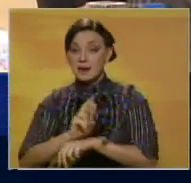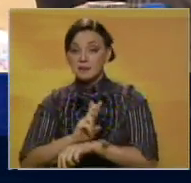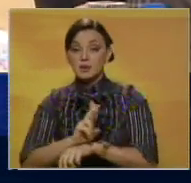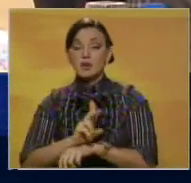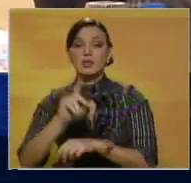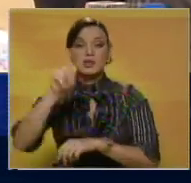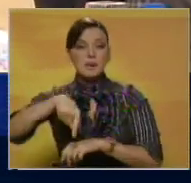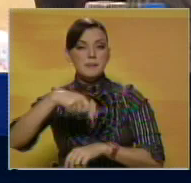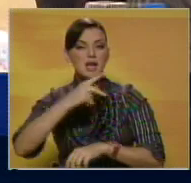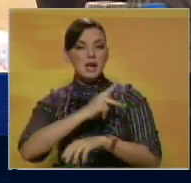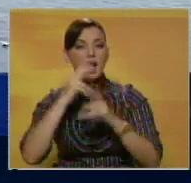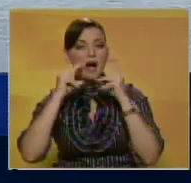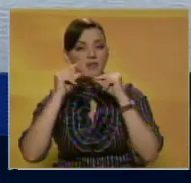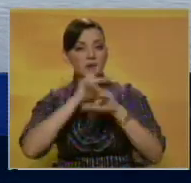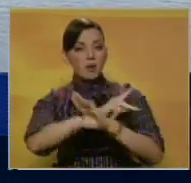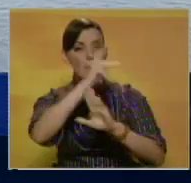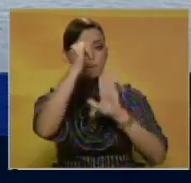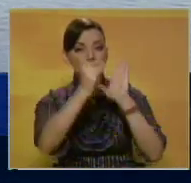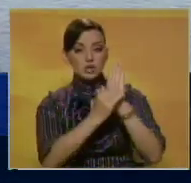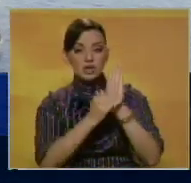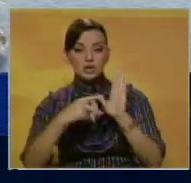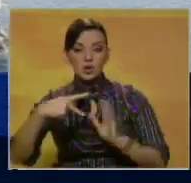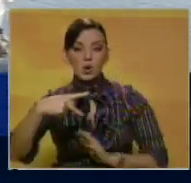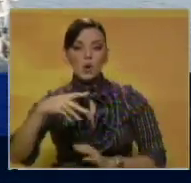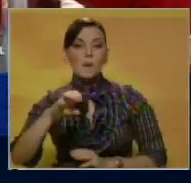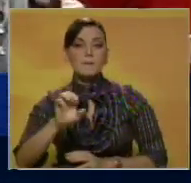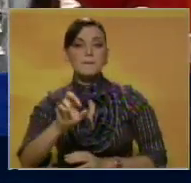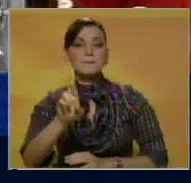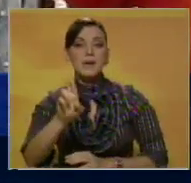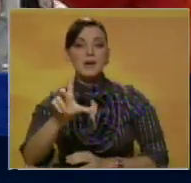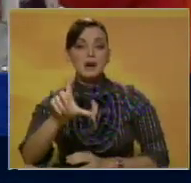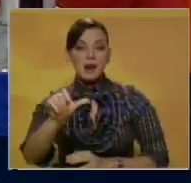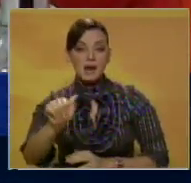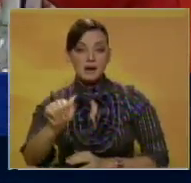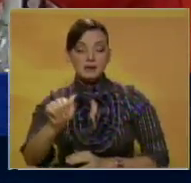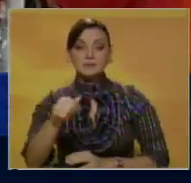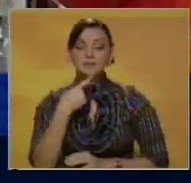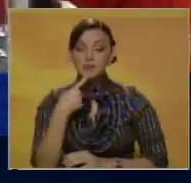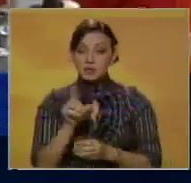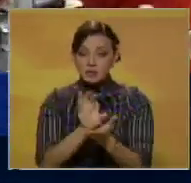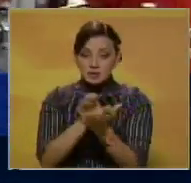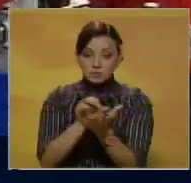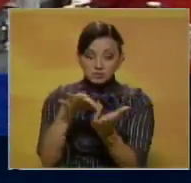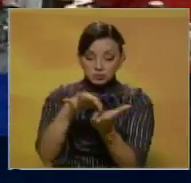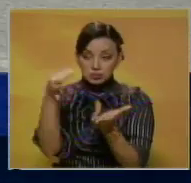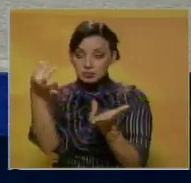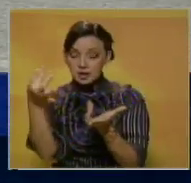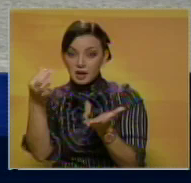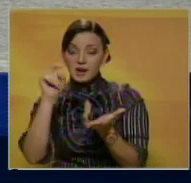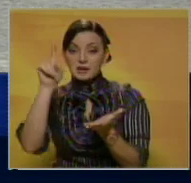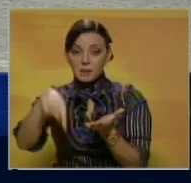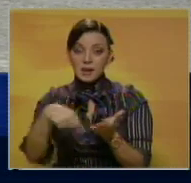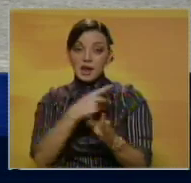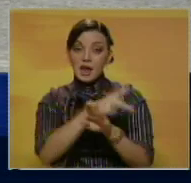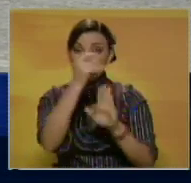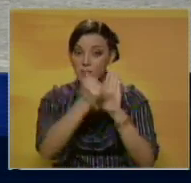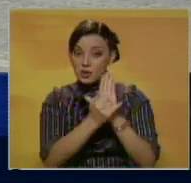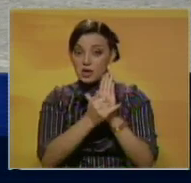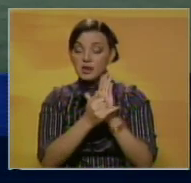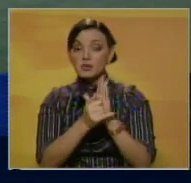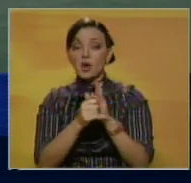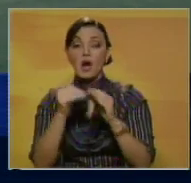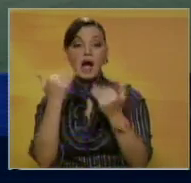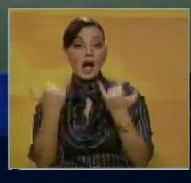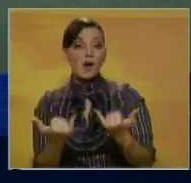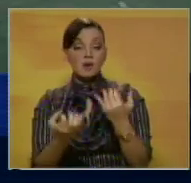Perla. Los líderes de ambas empresas revisaron las perspectivas de crecimiento en las próximas fases del proyecto para pasar los niveles